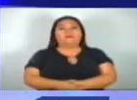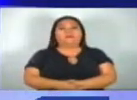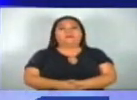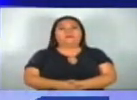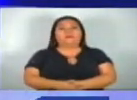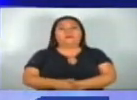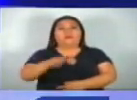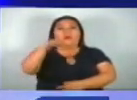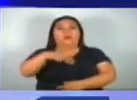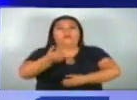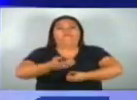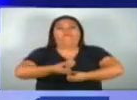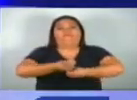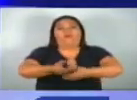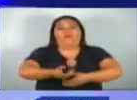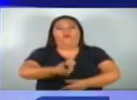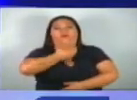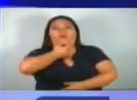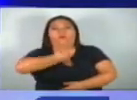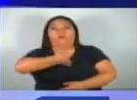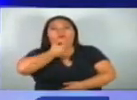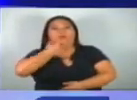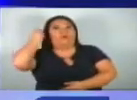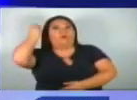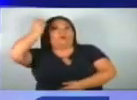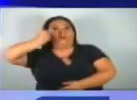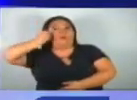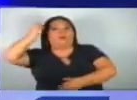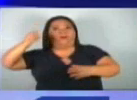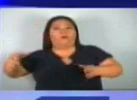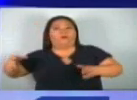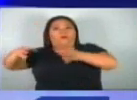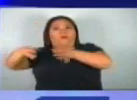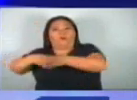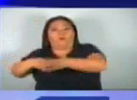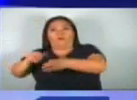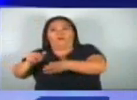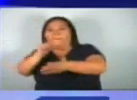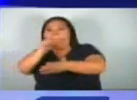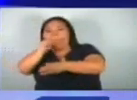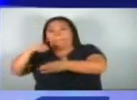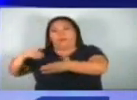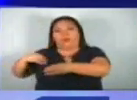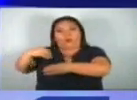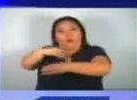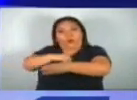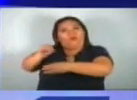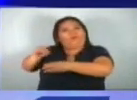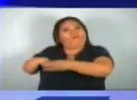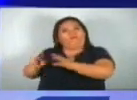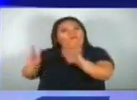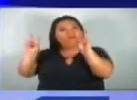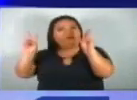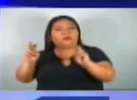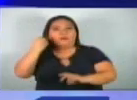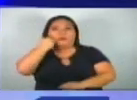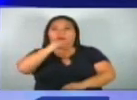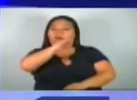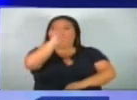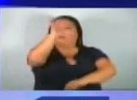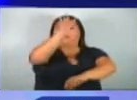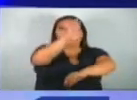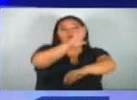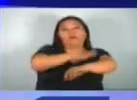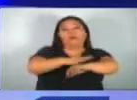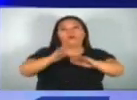Queremos compartir con todos ustedes además la postura del sector privado de salud, esto respecto a la situación del dengue en el territorio,